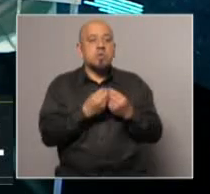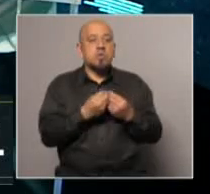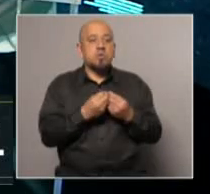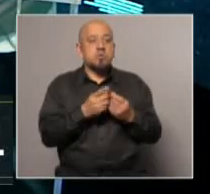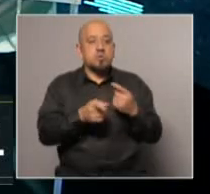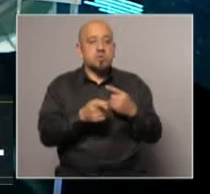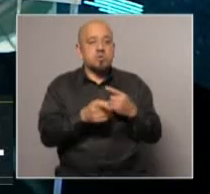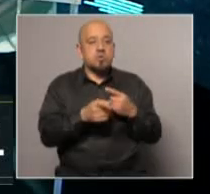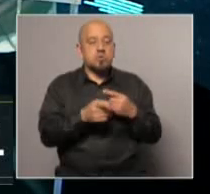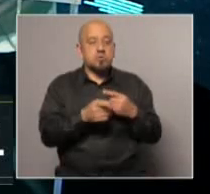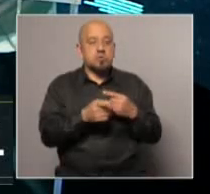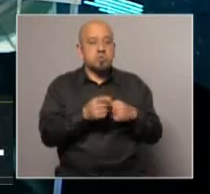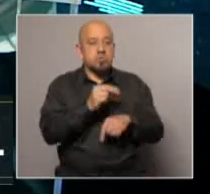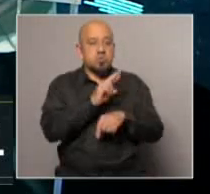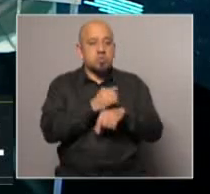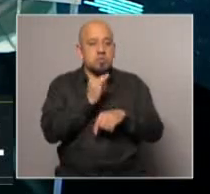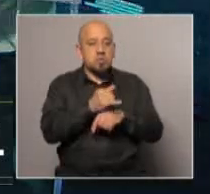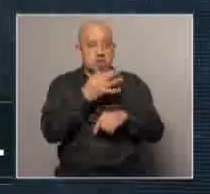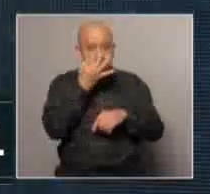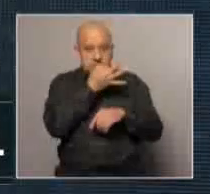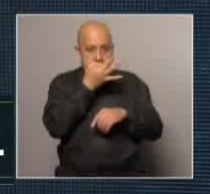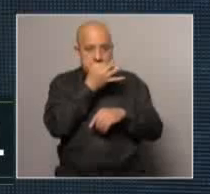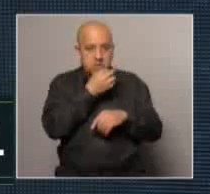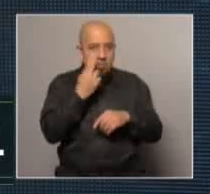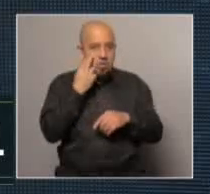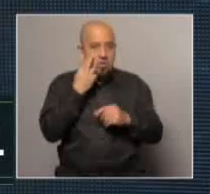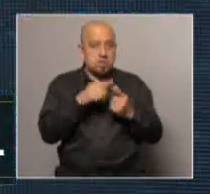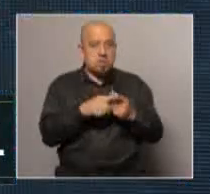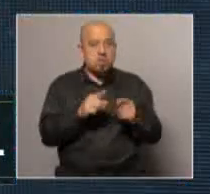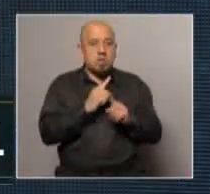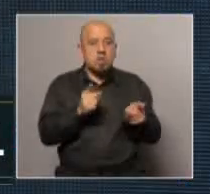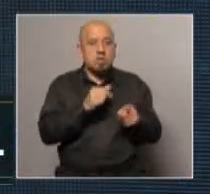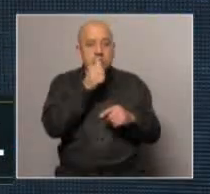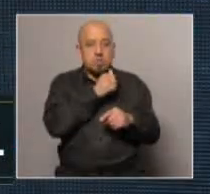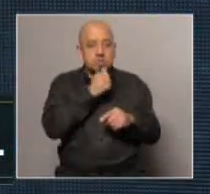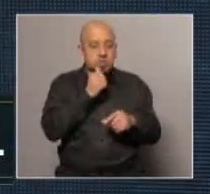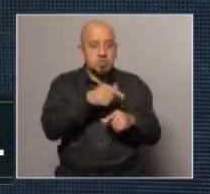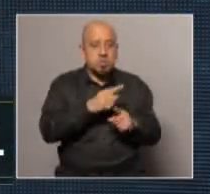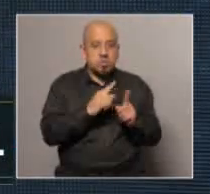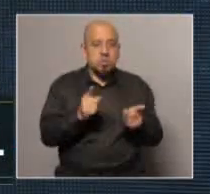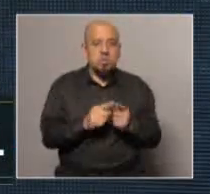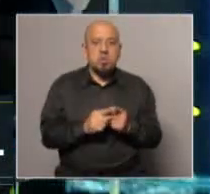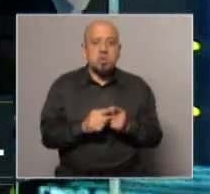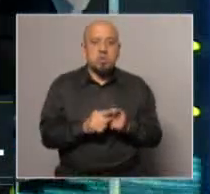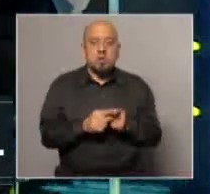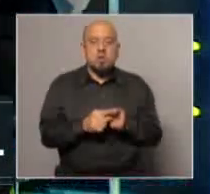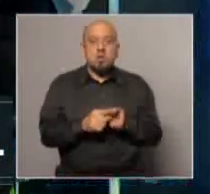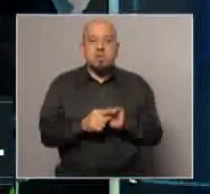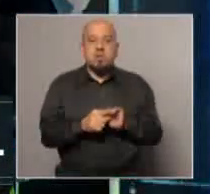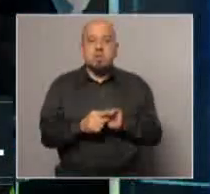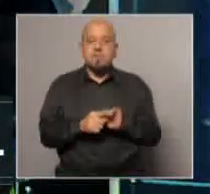consumen sustancias, y es un uso problemático de sustancias, y no se curan por eso. También sería reducir el